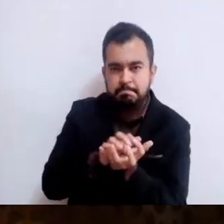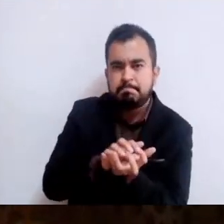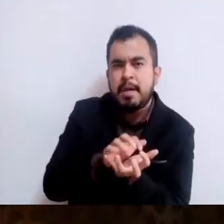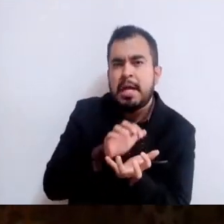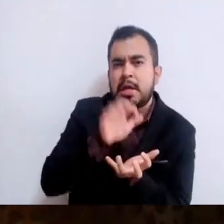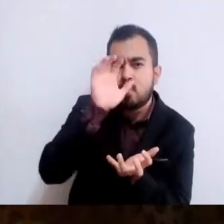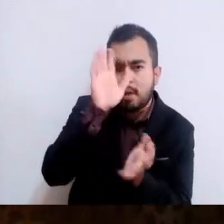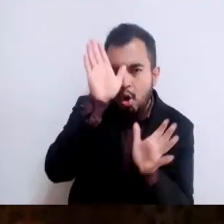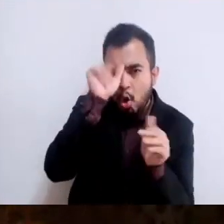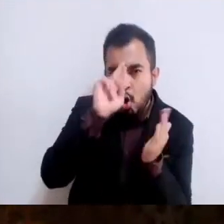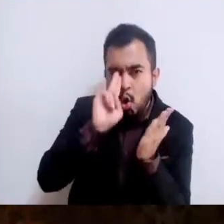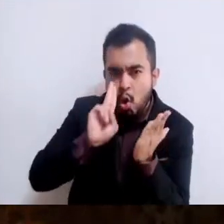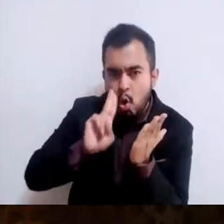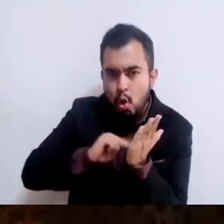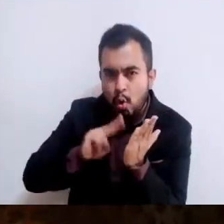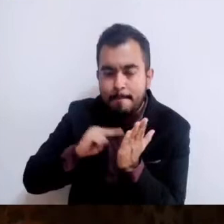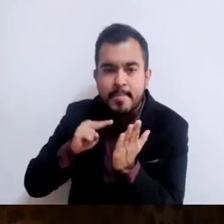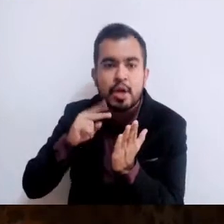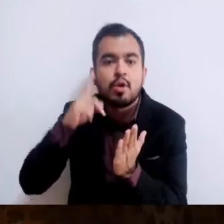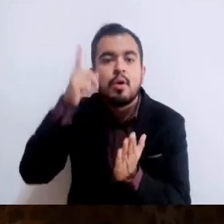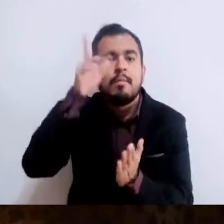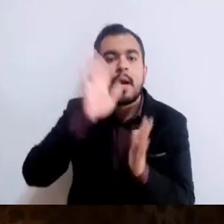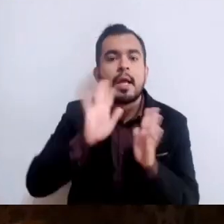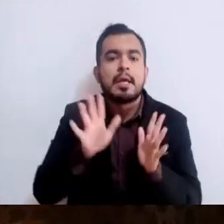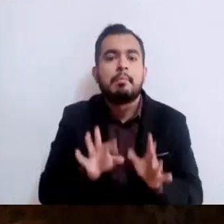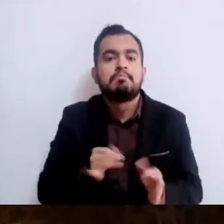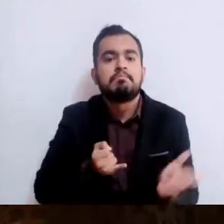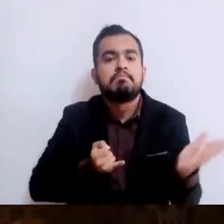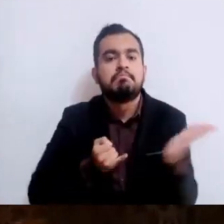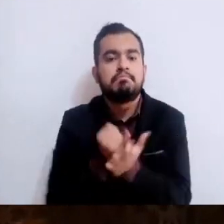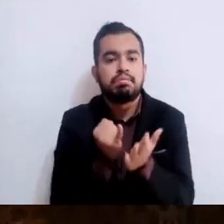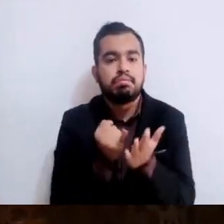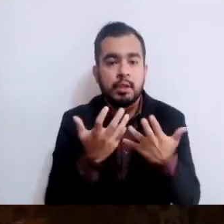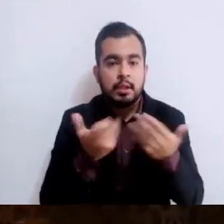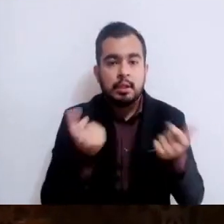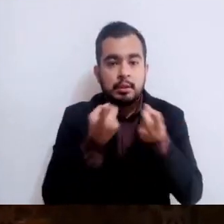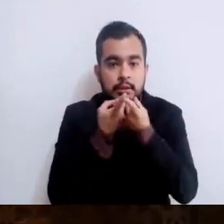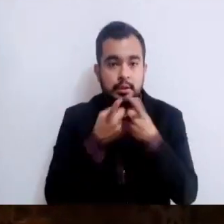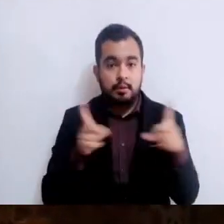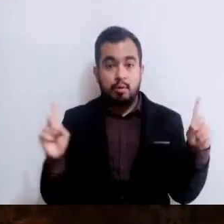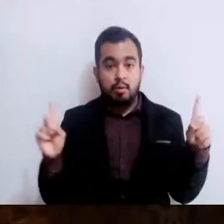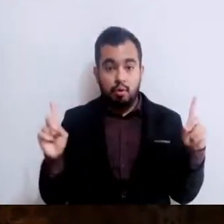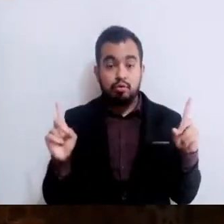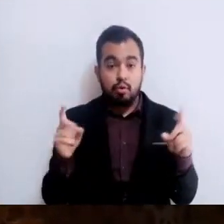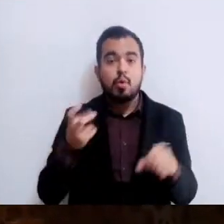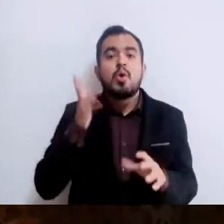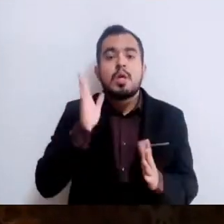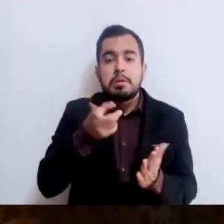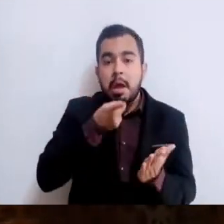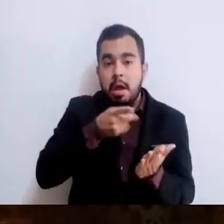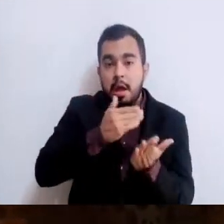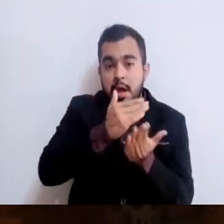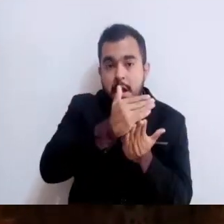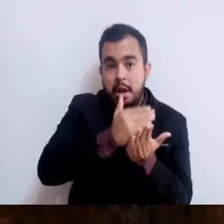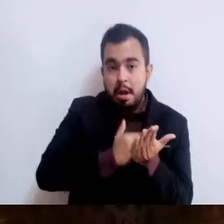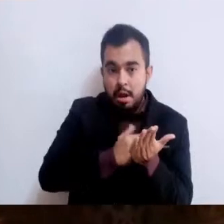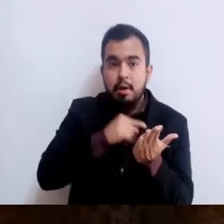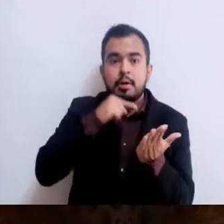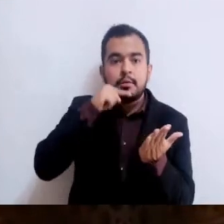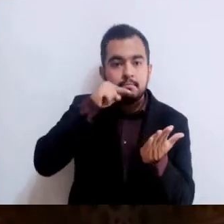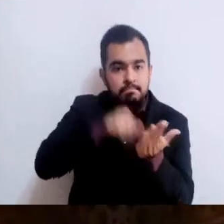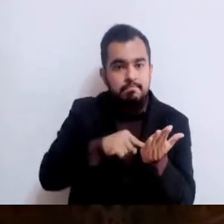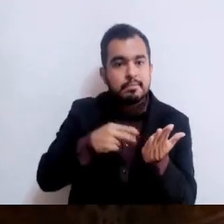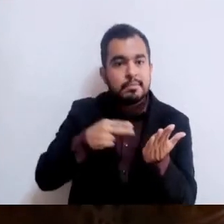disolución del vínculo matrimonial y sentencias ya contienen de forma expresa que deberá